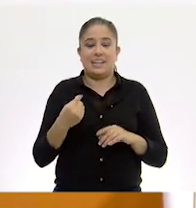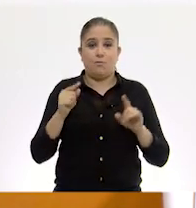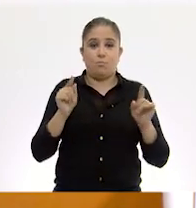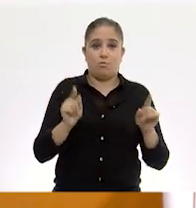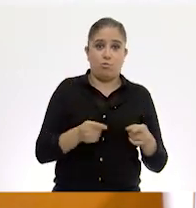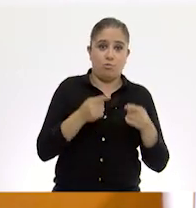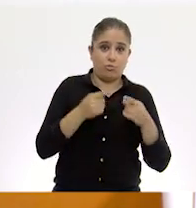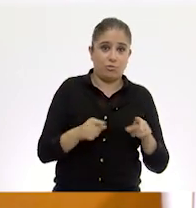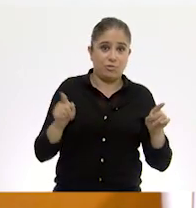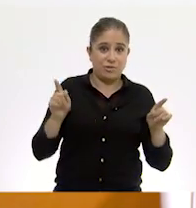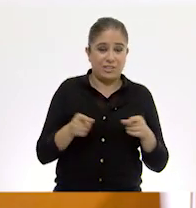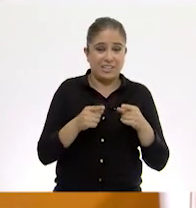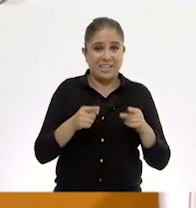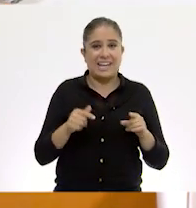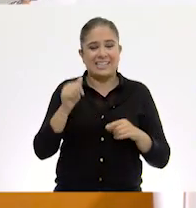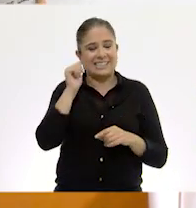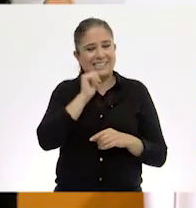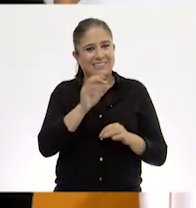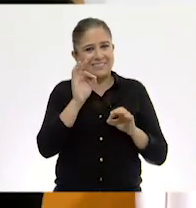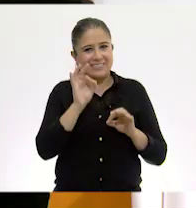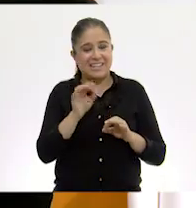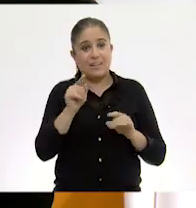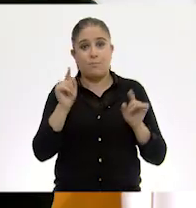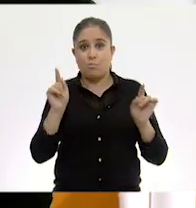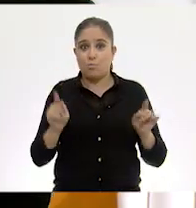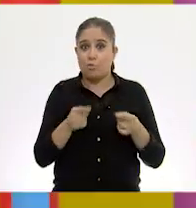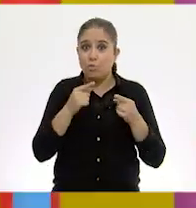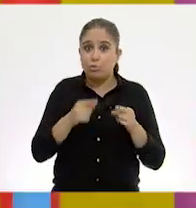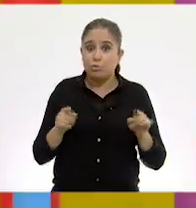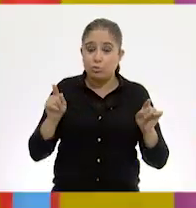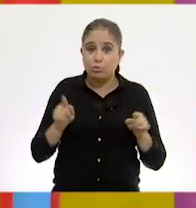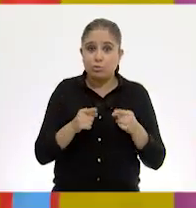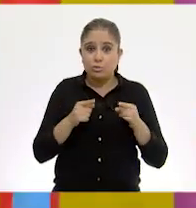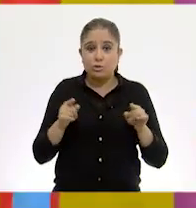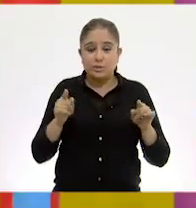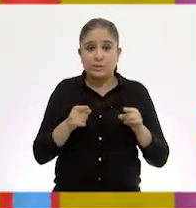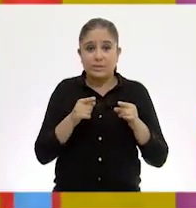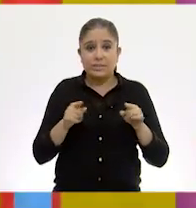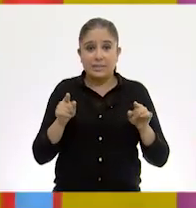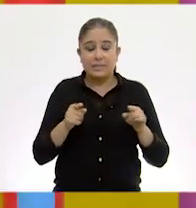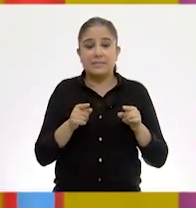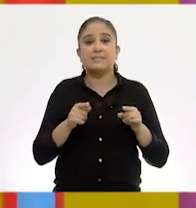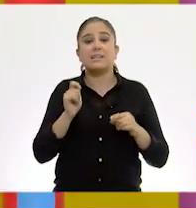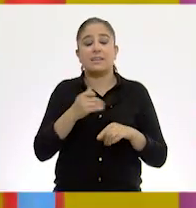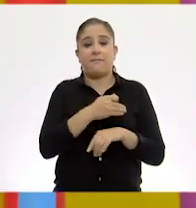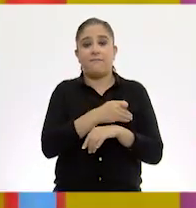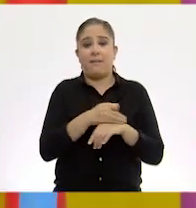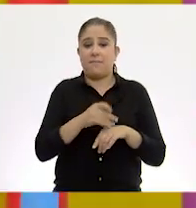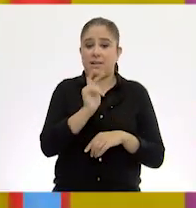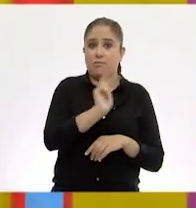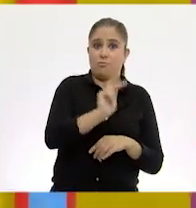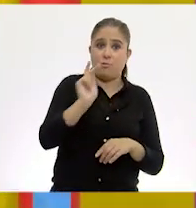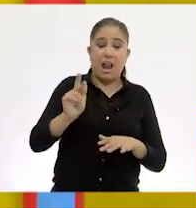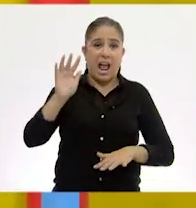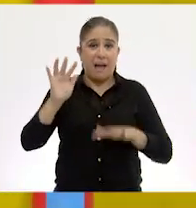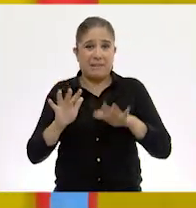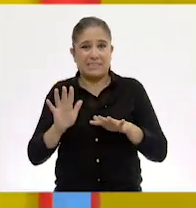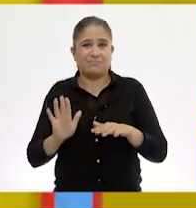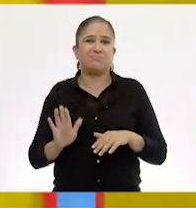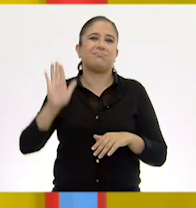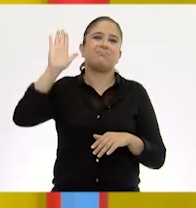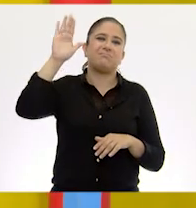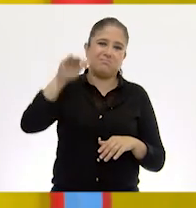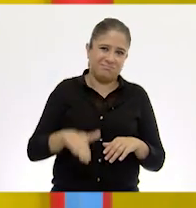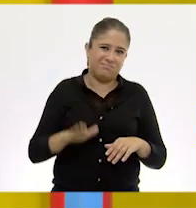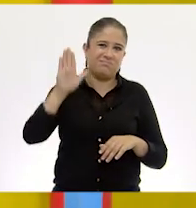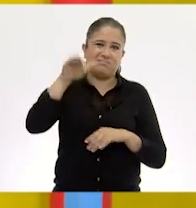música, exactamente, muy bien. Aquí tenemos la música, bueno, aquí... La familia es como la música, algunas notas son bajas y